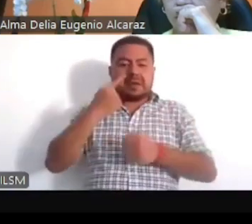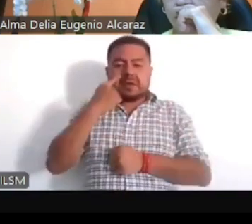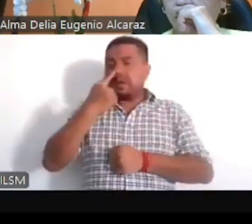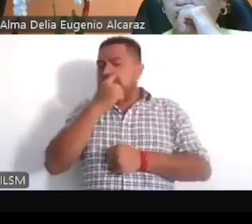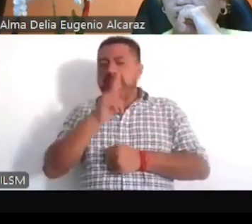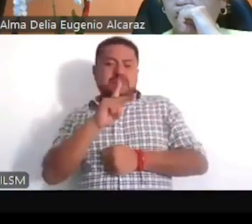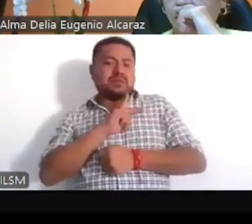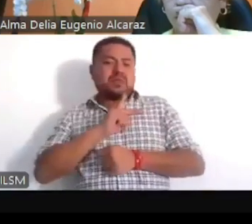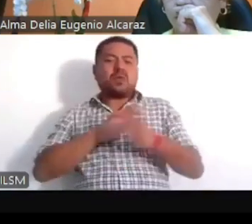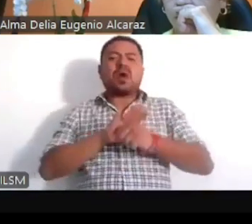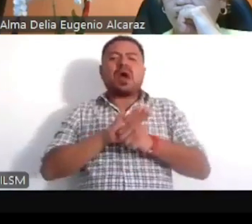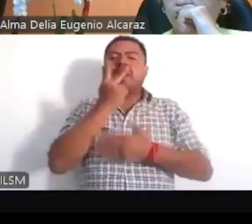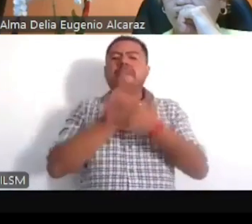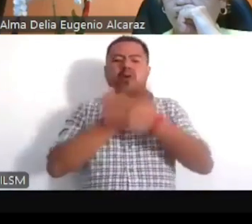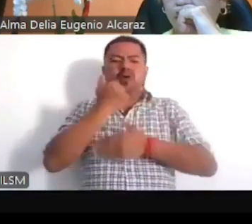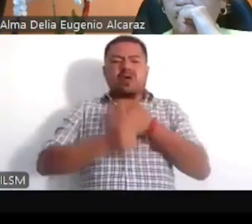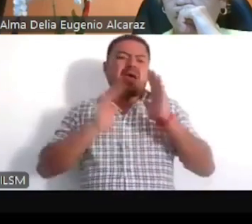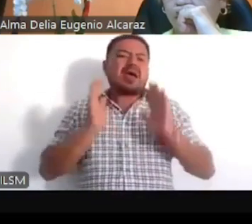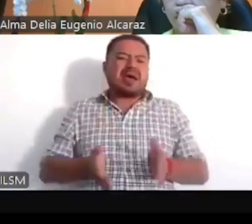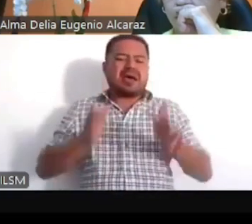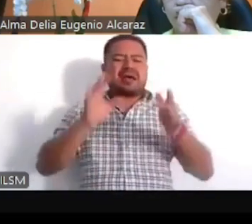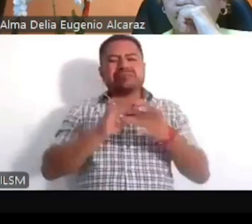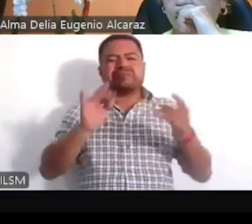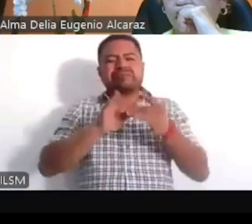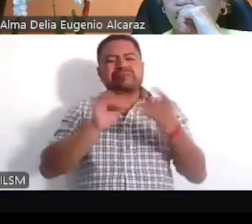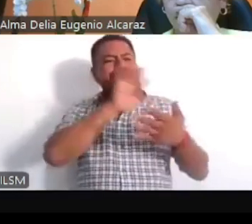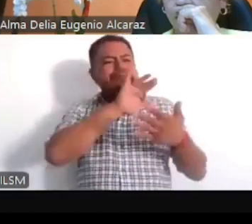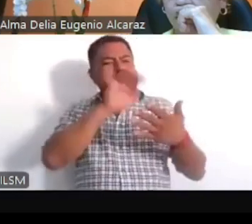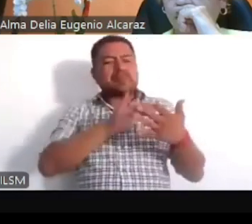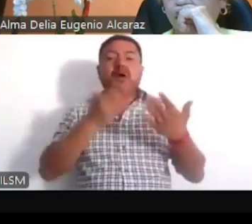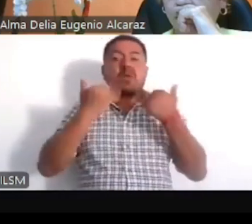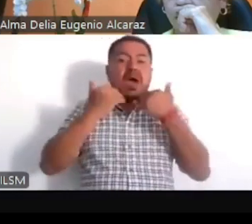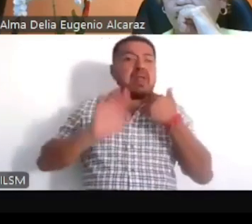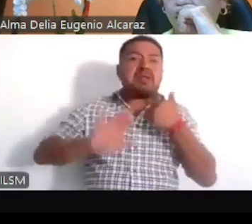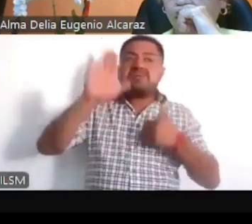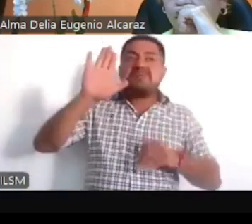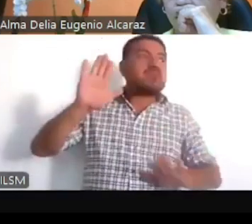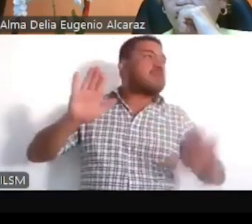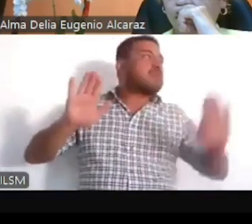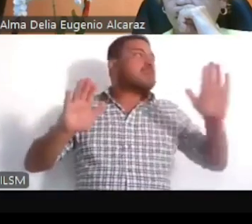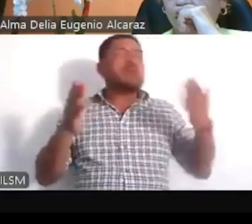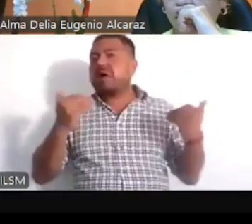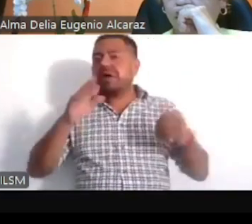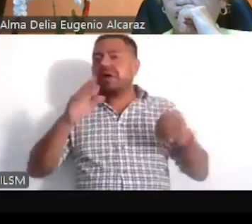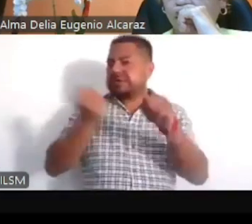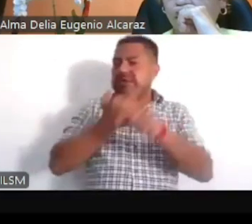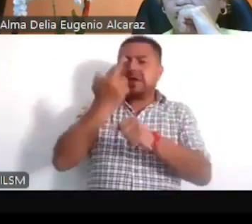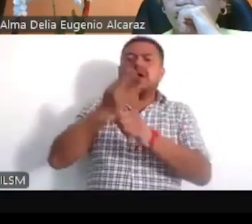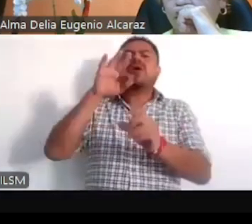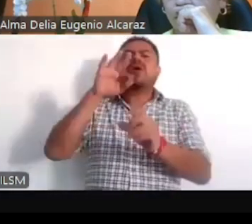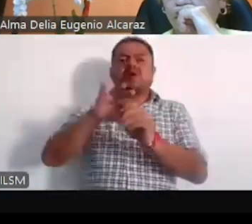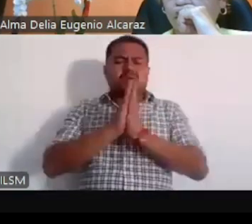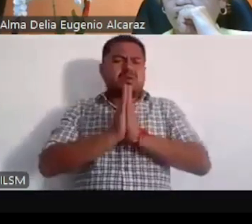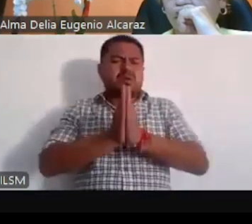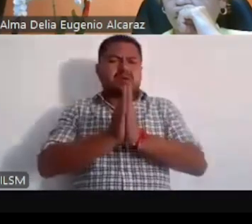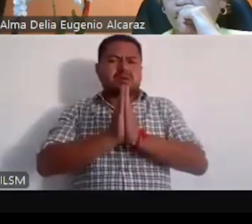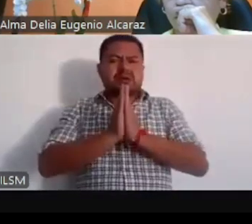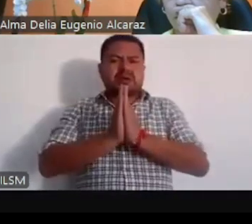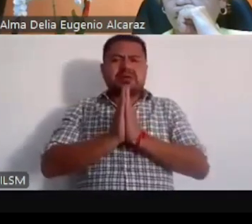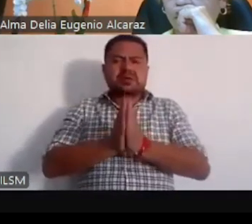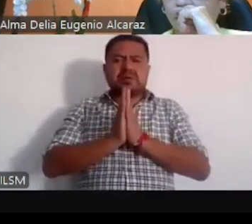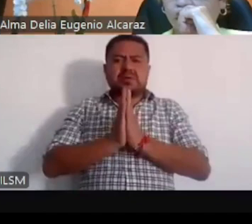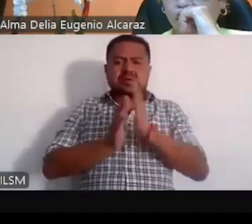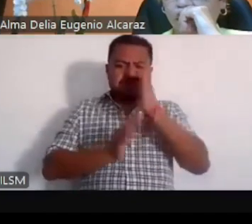consideración el proyecto del que se ha dado cuenta No habiendo comentarios al respecto secretario tome la votación por